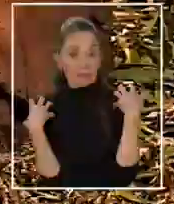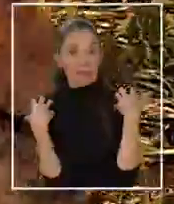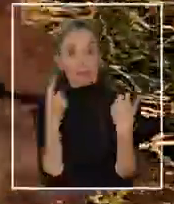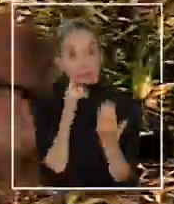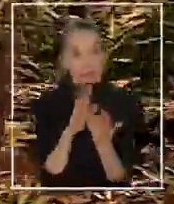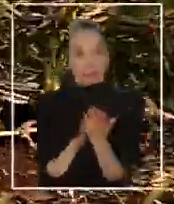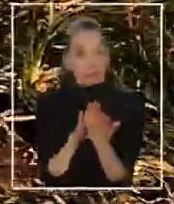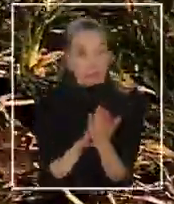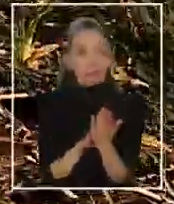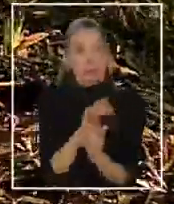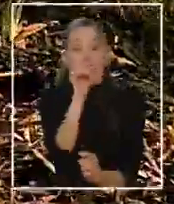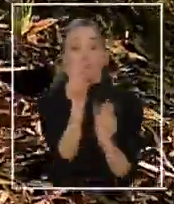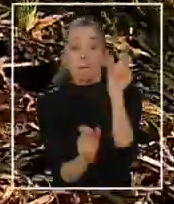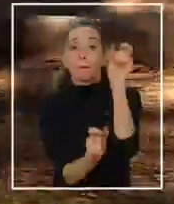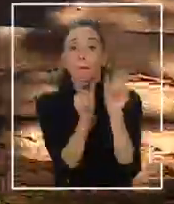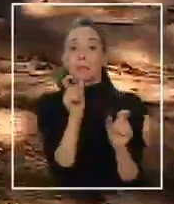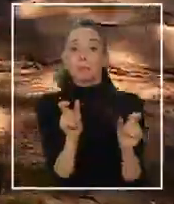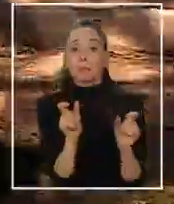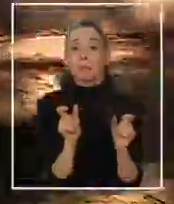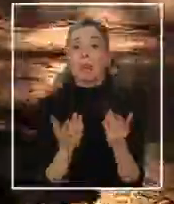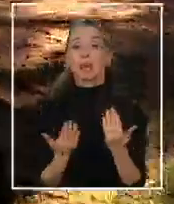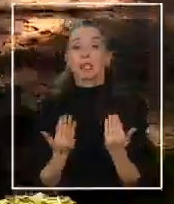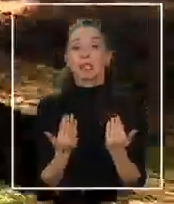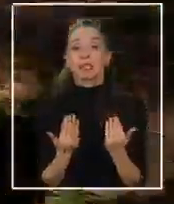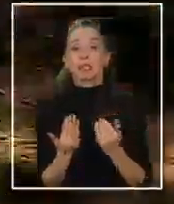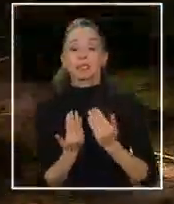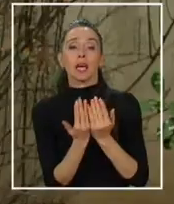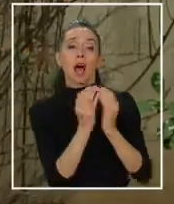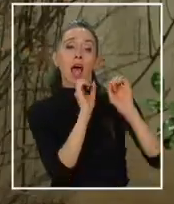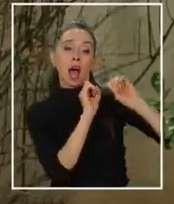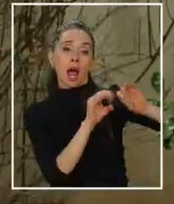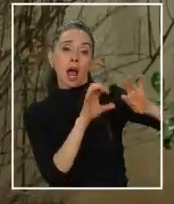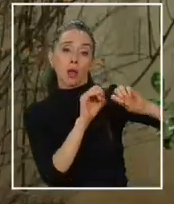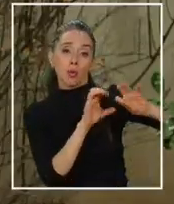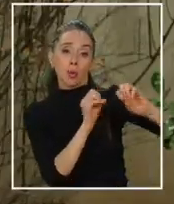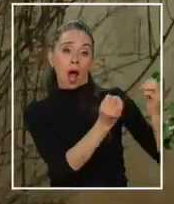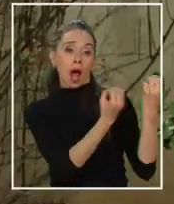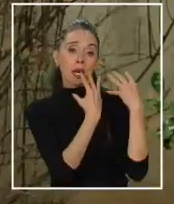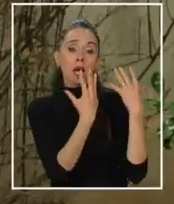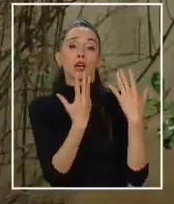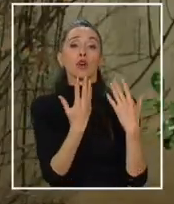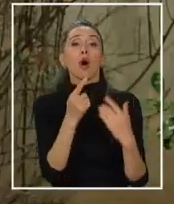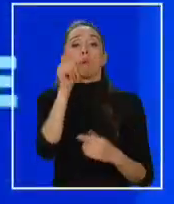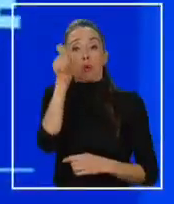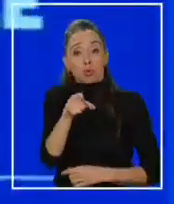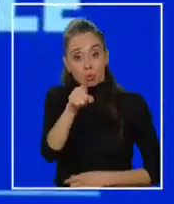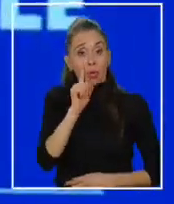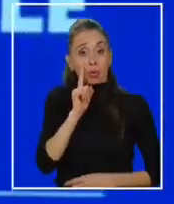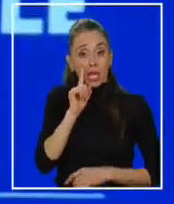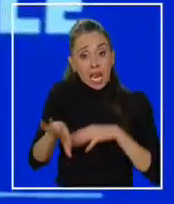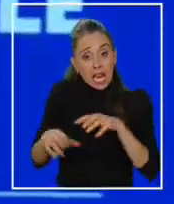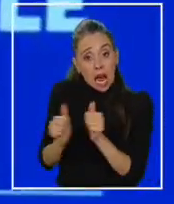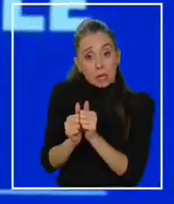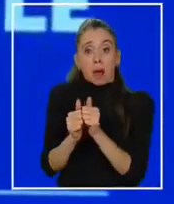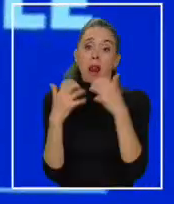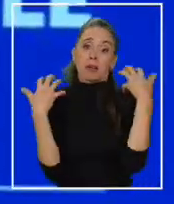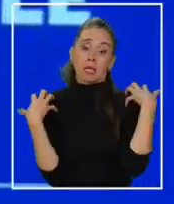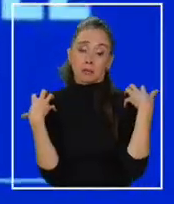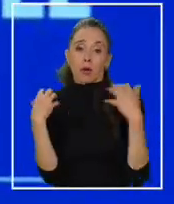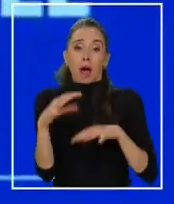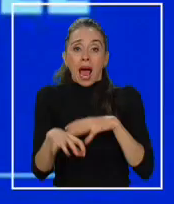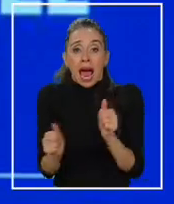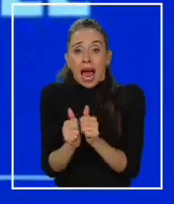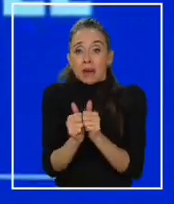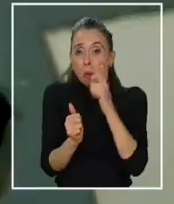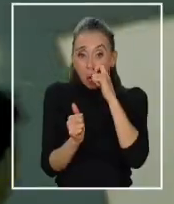en evidencia es que la población hoy día requiere de una educación con respecto a la tenencia responsable. Y es que mientras las mascotas